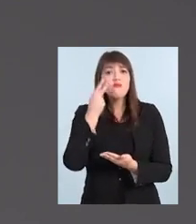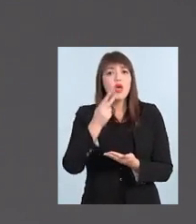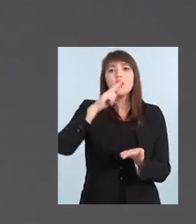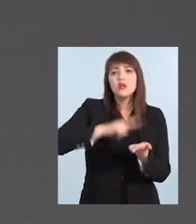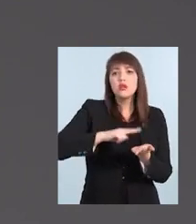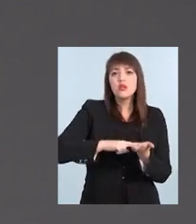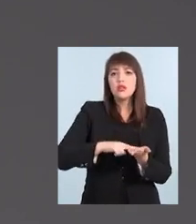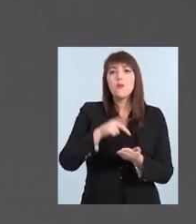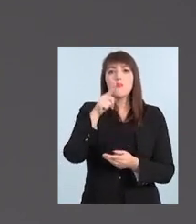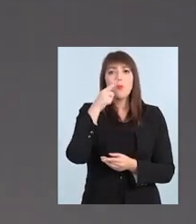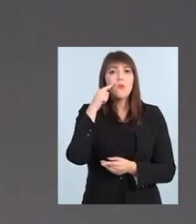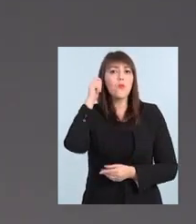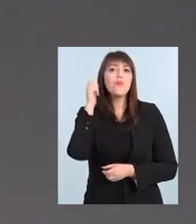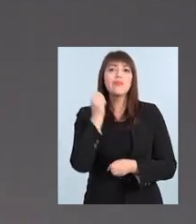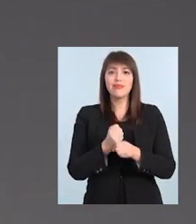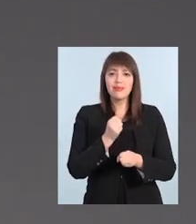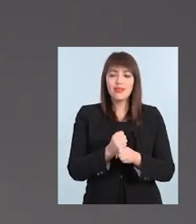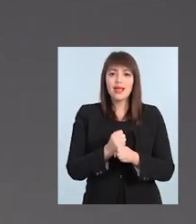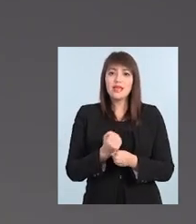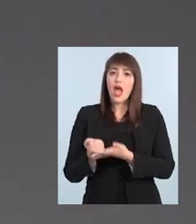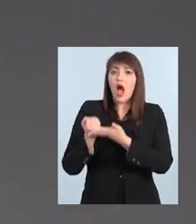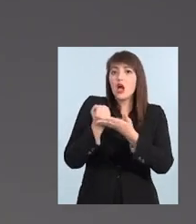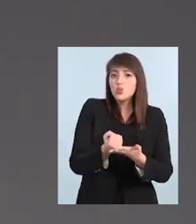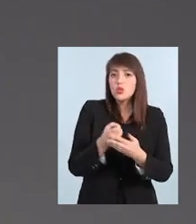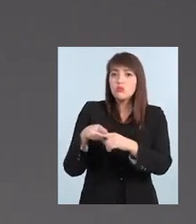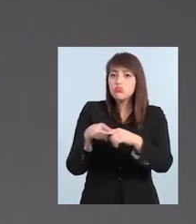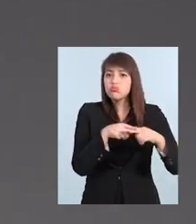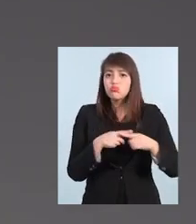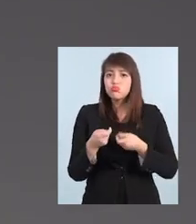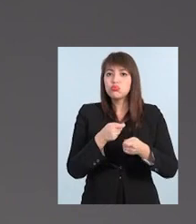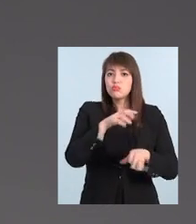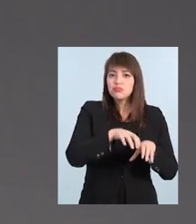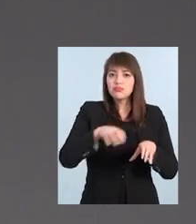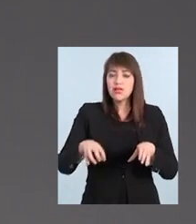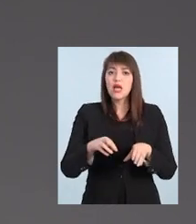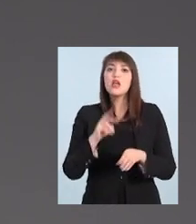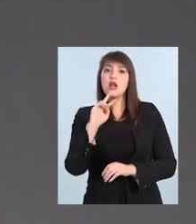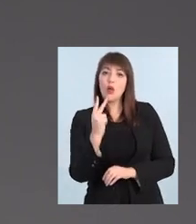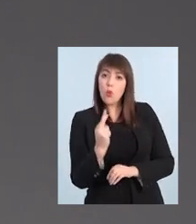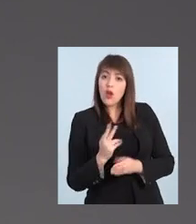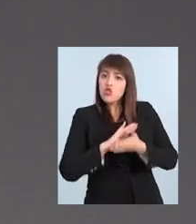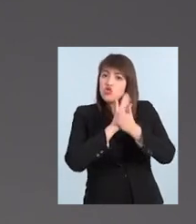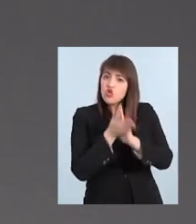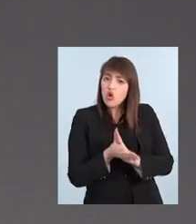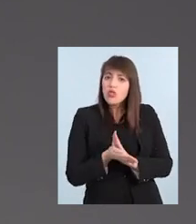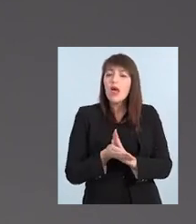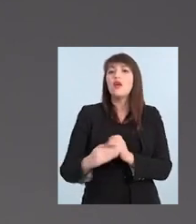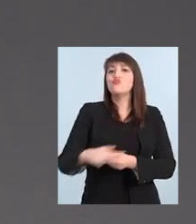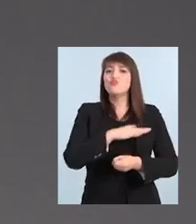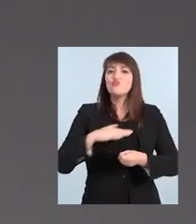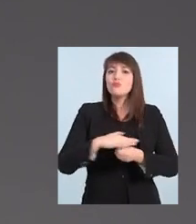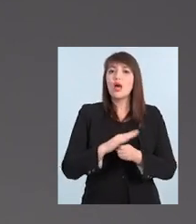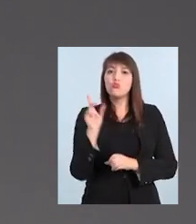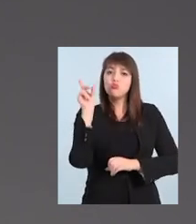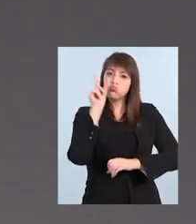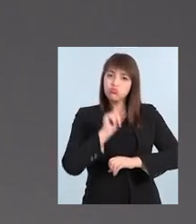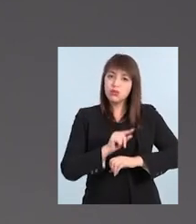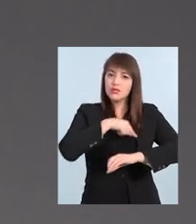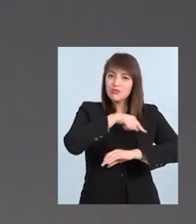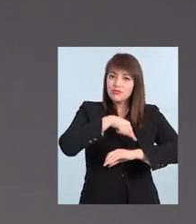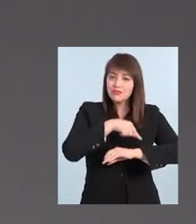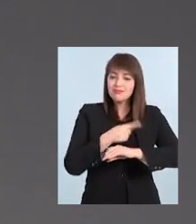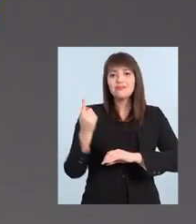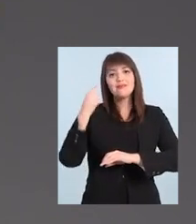viven los y las trabajadoras, que permita la negociación colectiva por rama y regule las condiciones, reduciendo la jornada laboral y